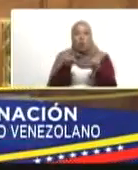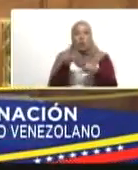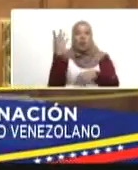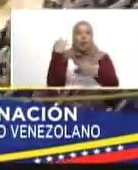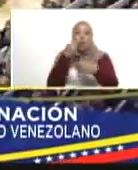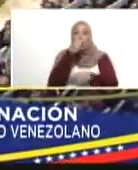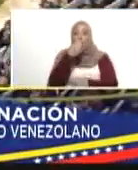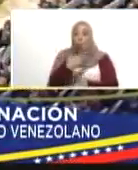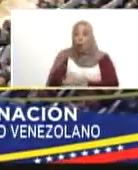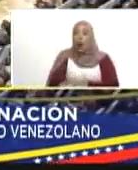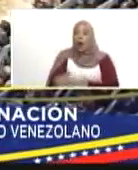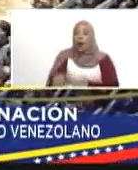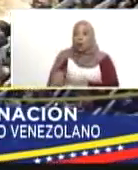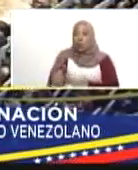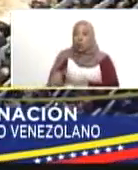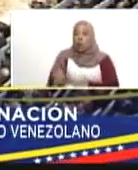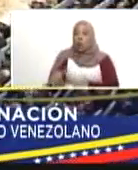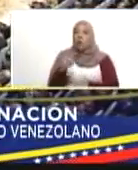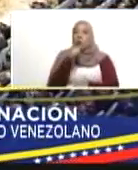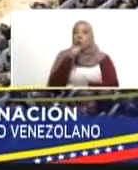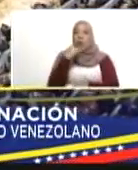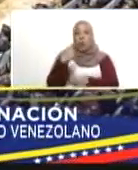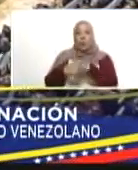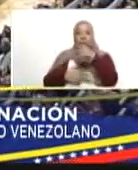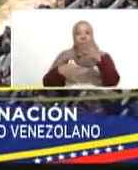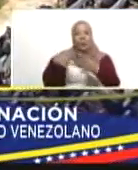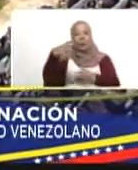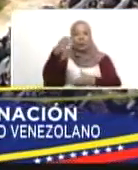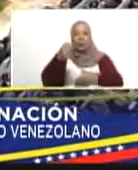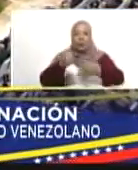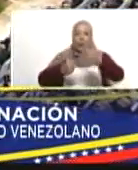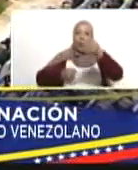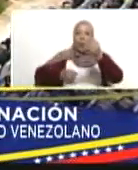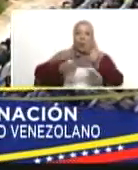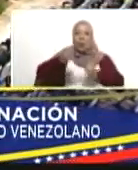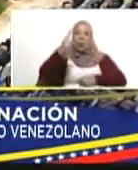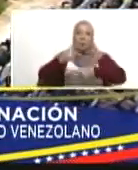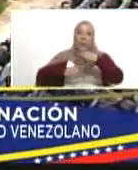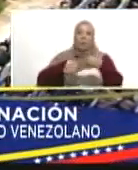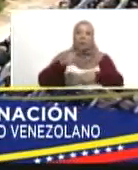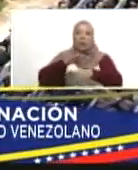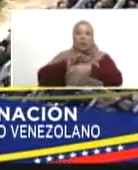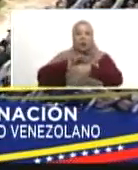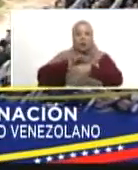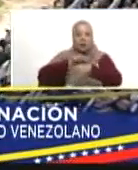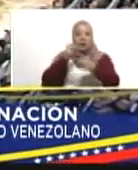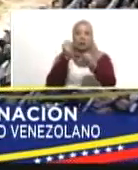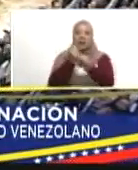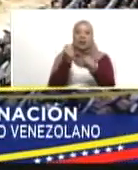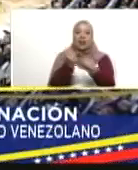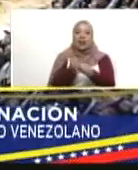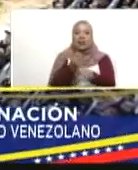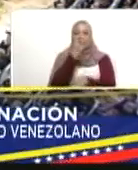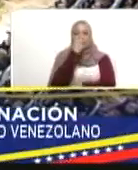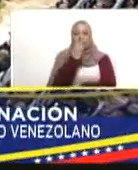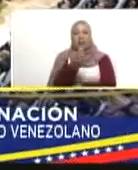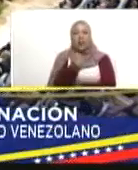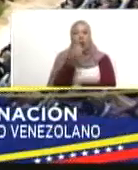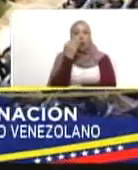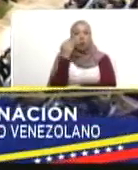de alta calidad la leche que producen Ah la carne exquisita